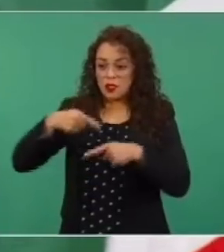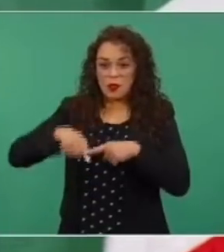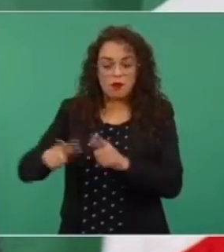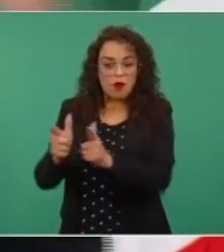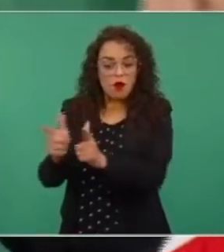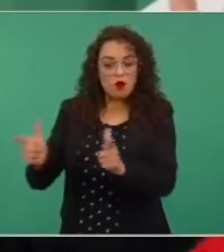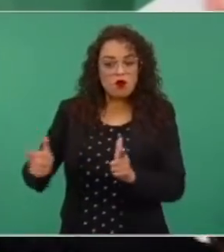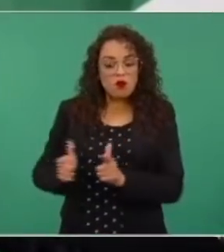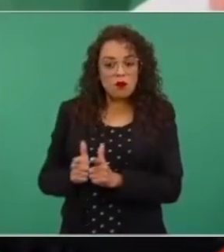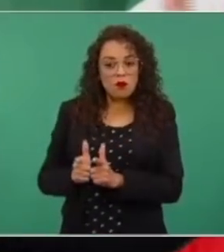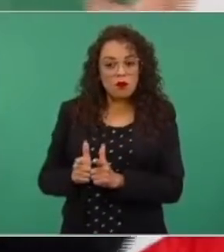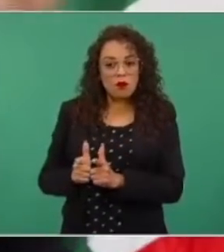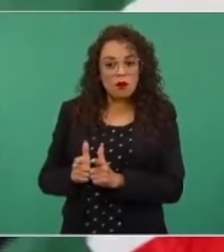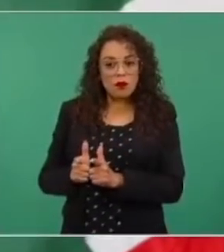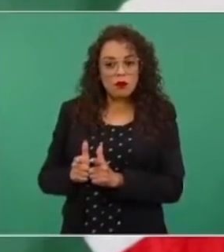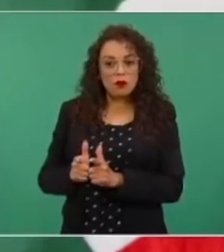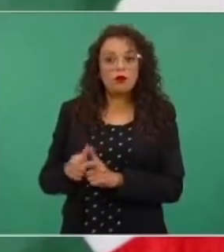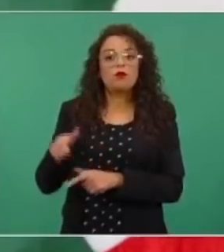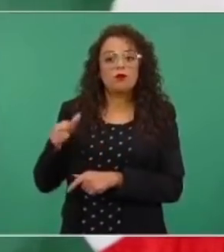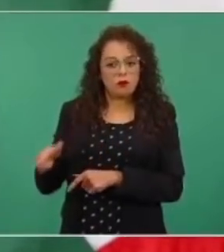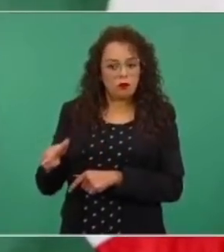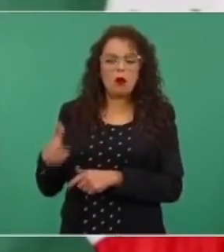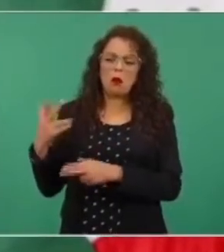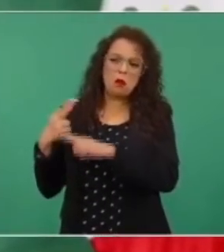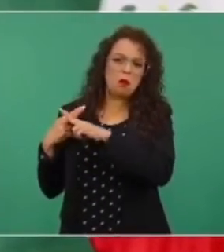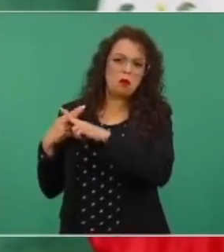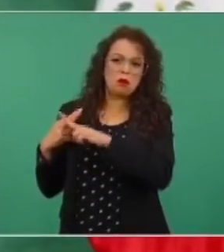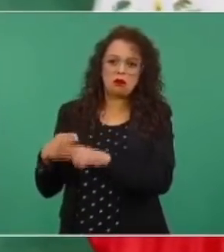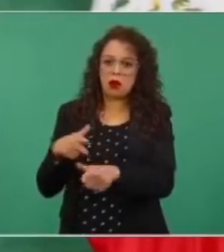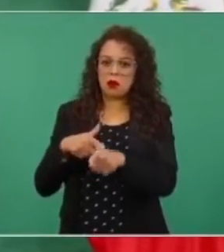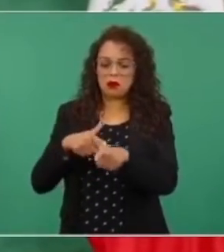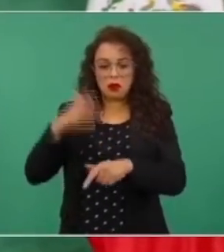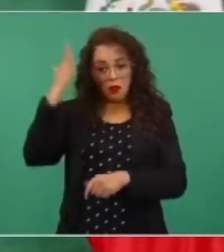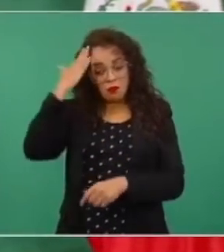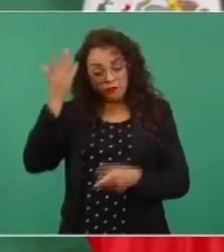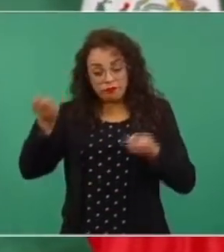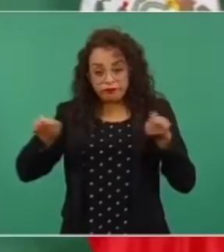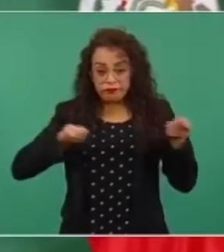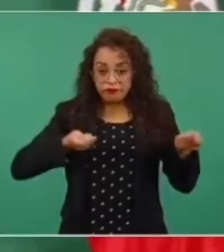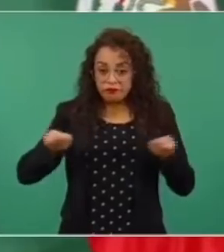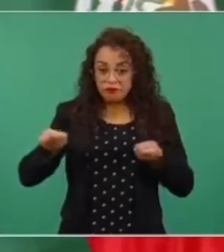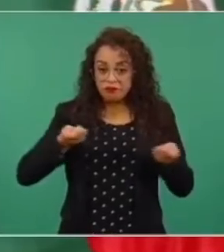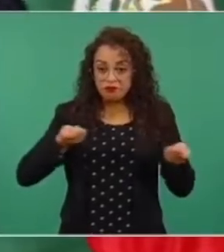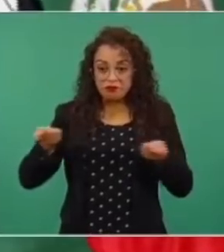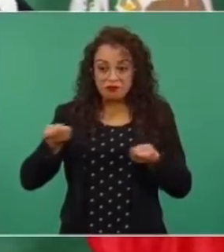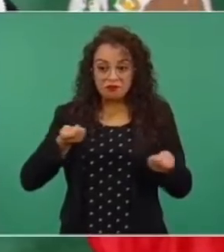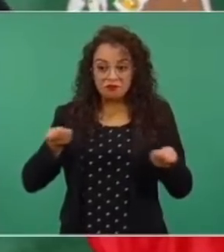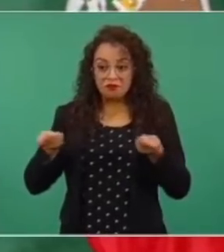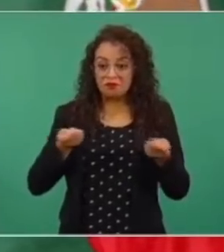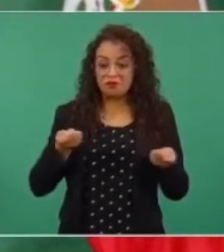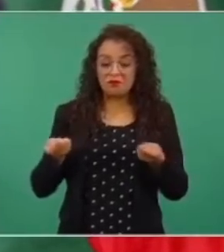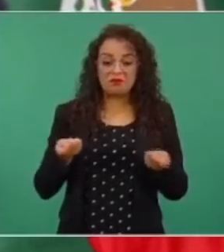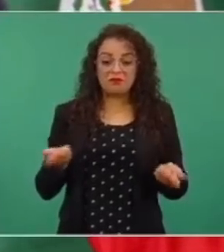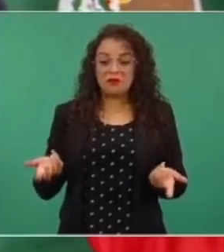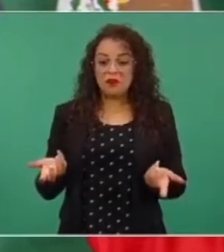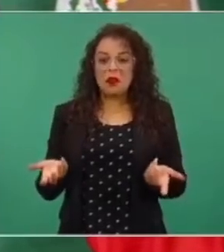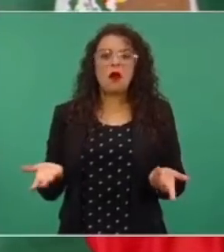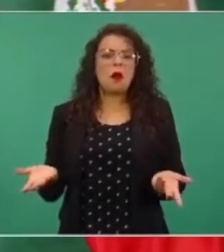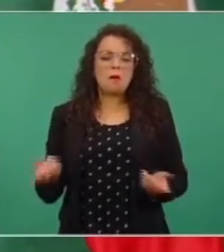que siguió mandando Y por eso